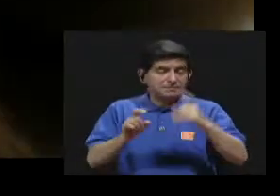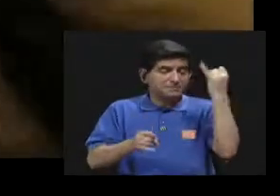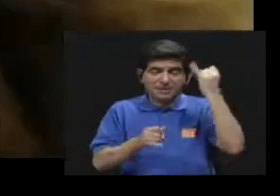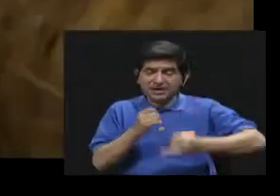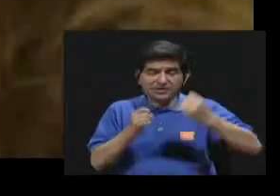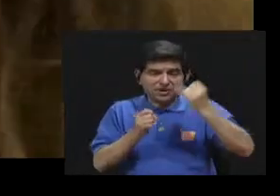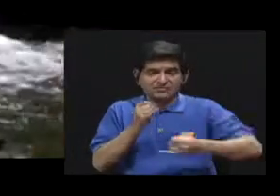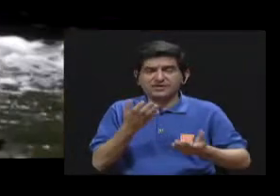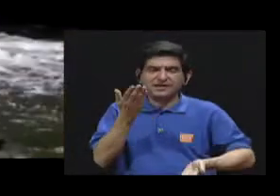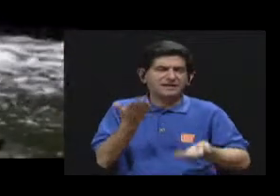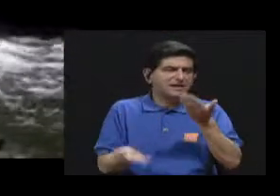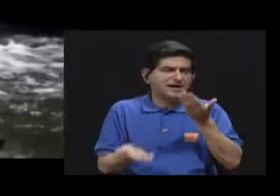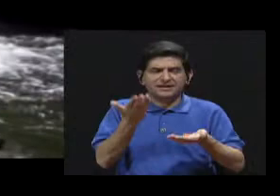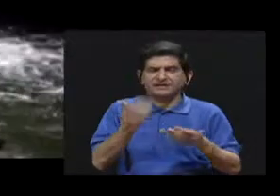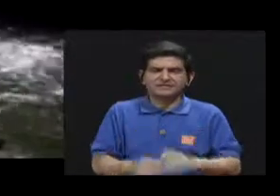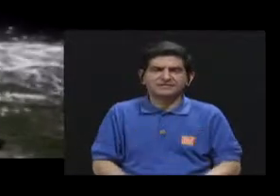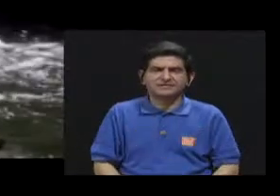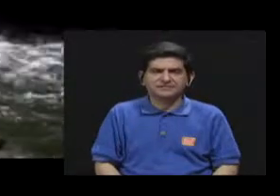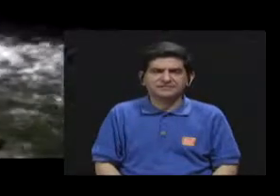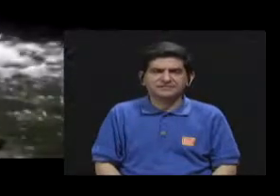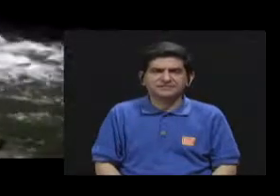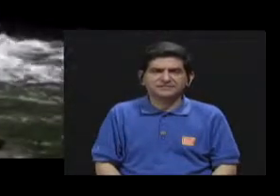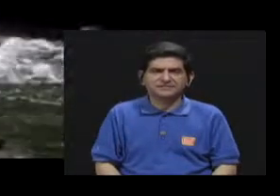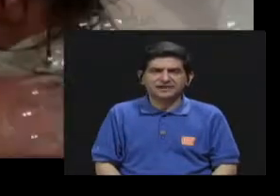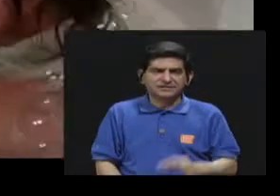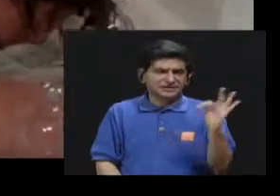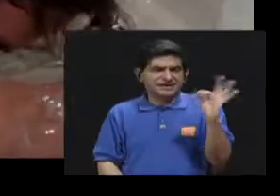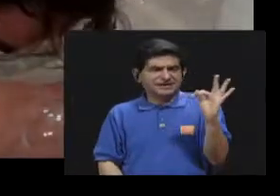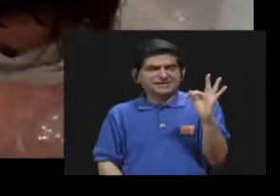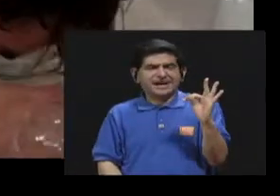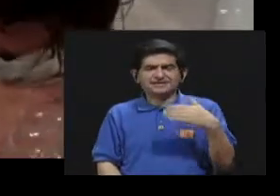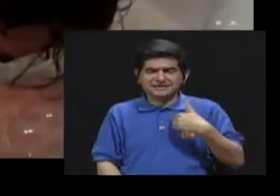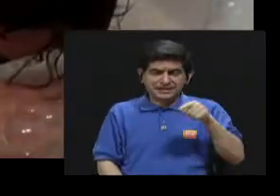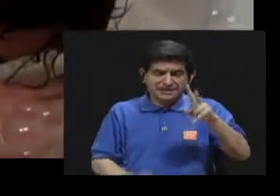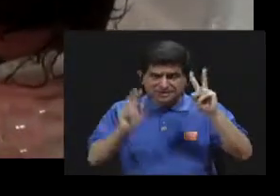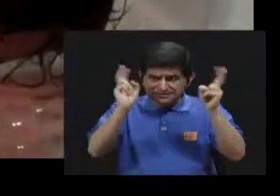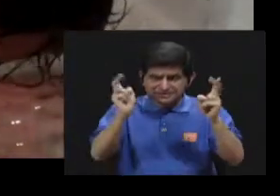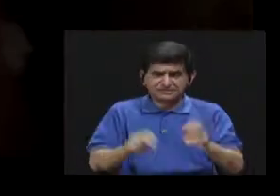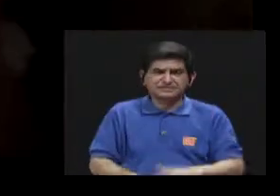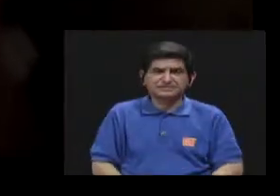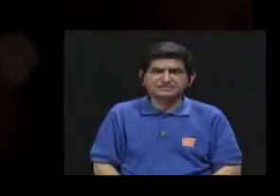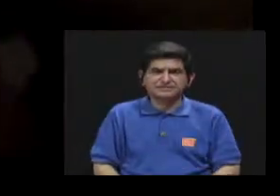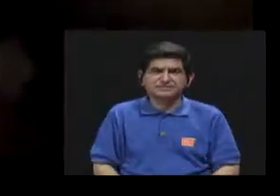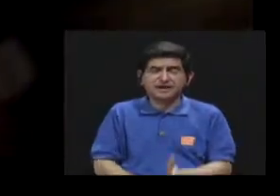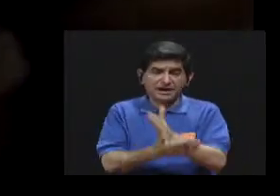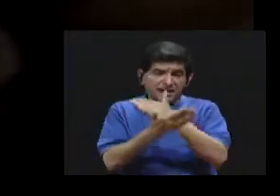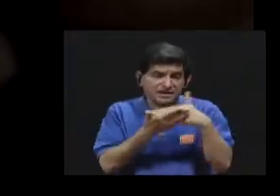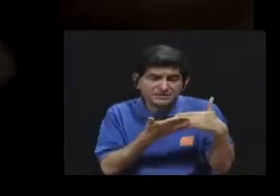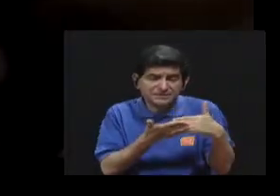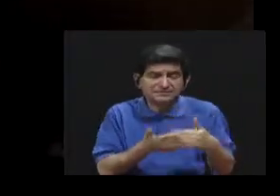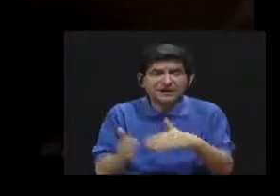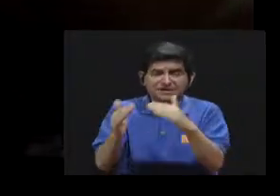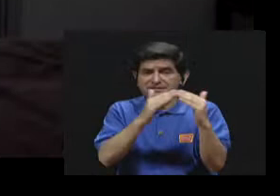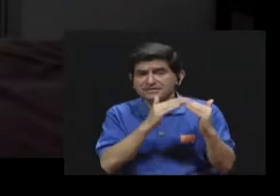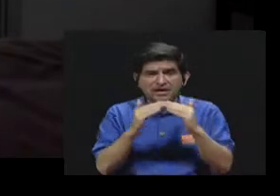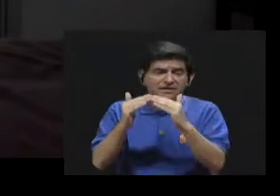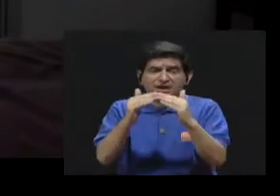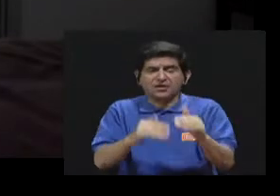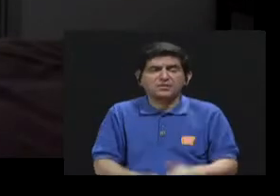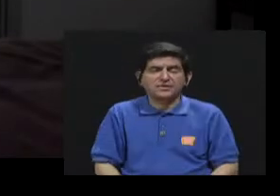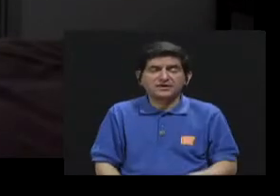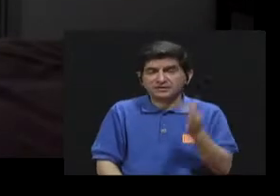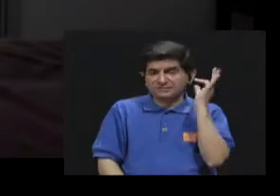pero finalmente es un poco, los trans tienen este tema, ¿no? De que pasan a formar parte de la comunidad de